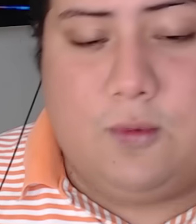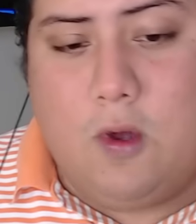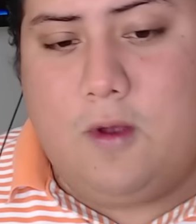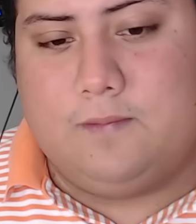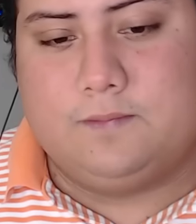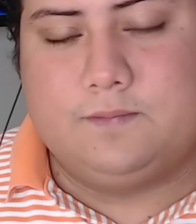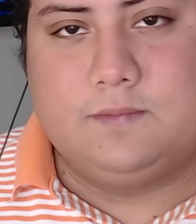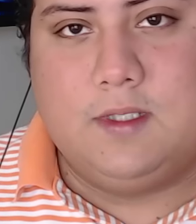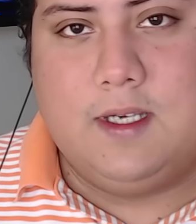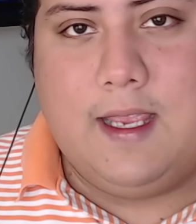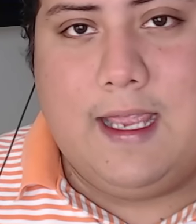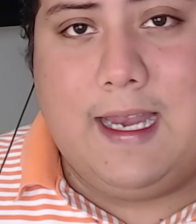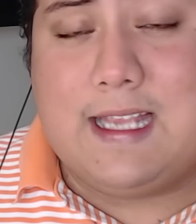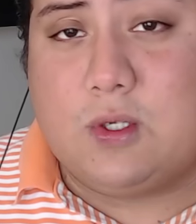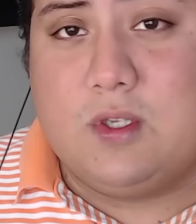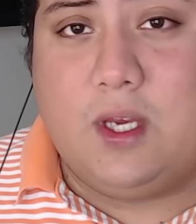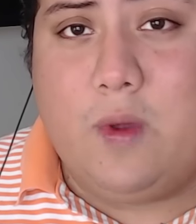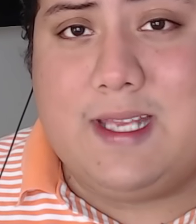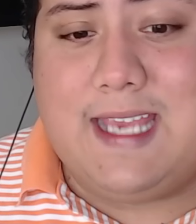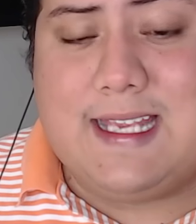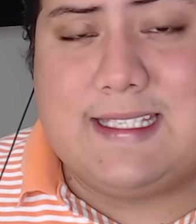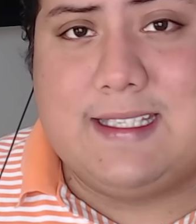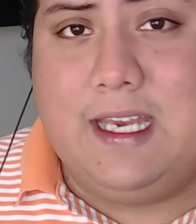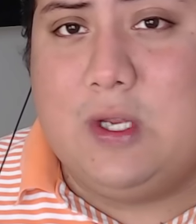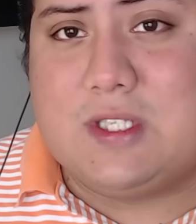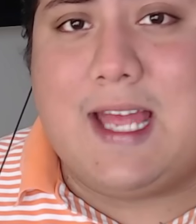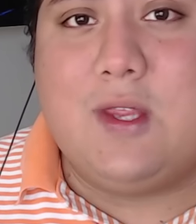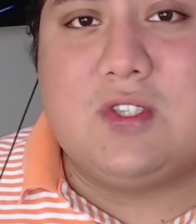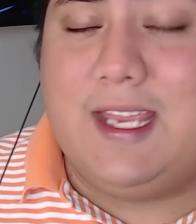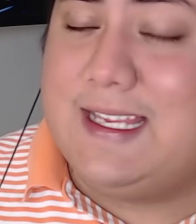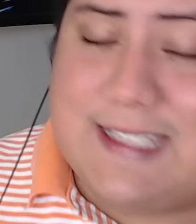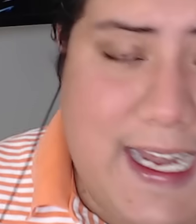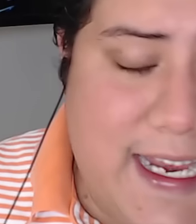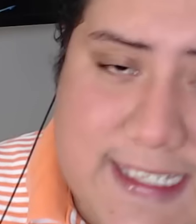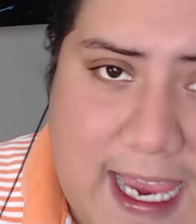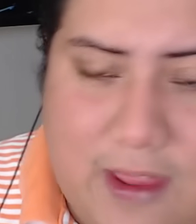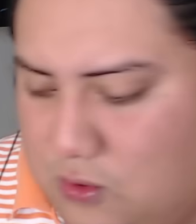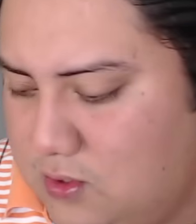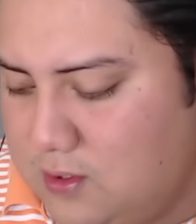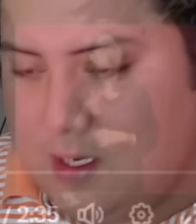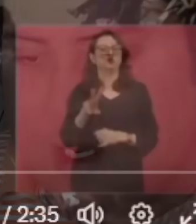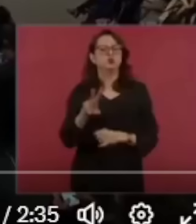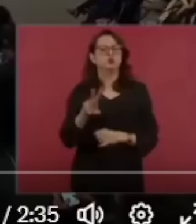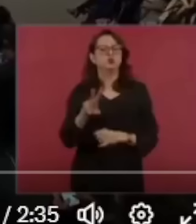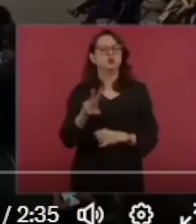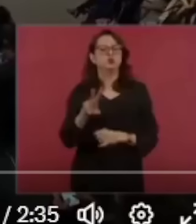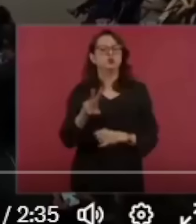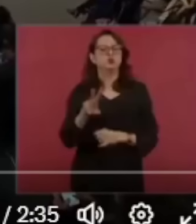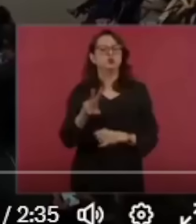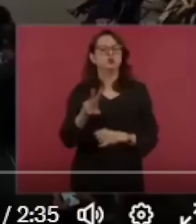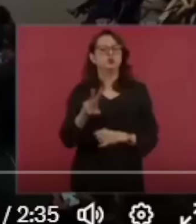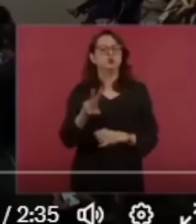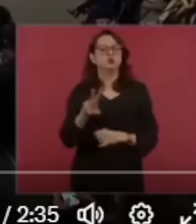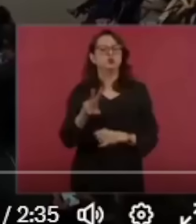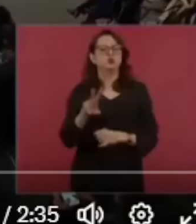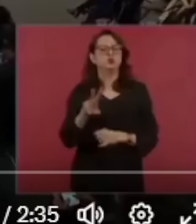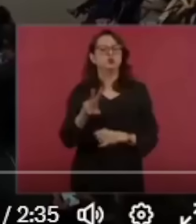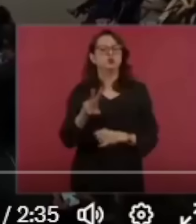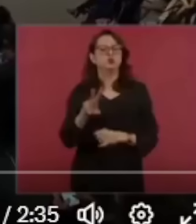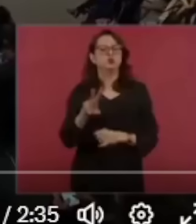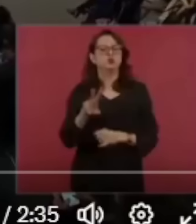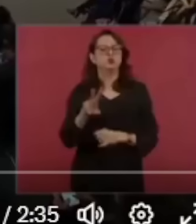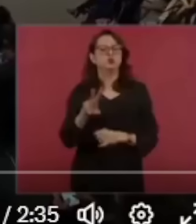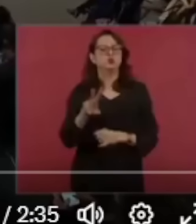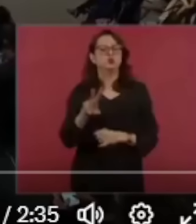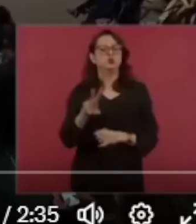se efectuó. Las consecuencias y los dados están echados. La consecuencia